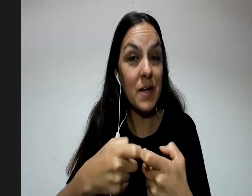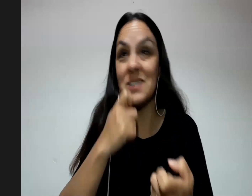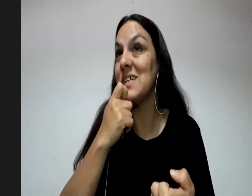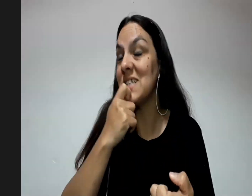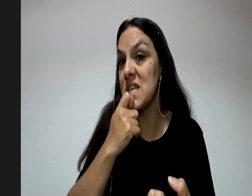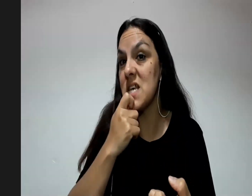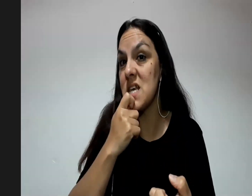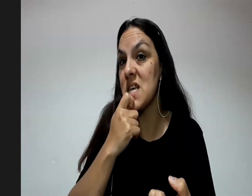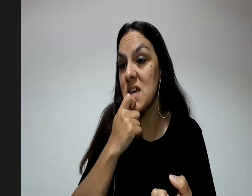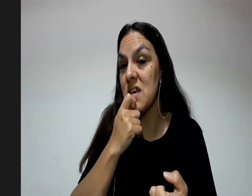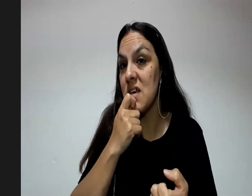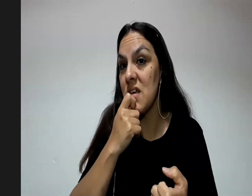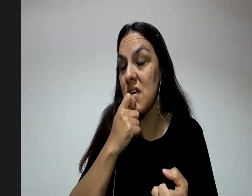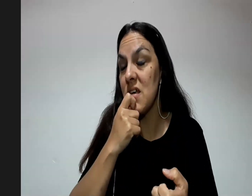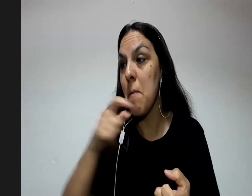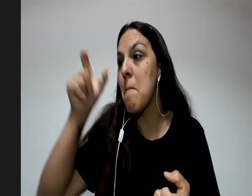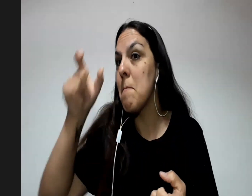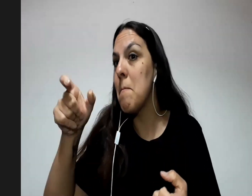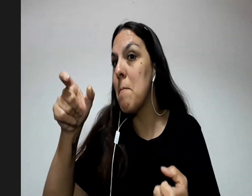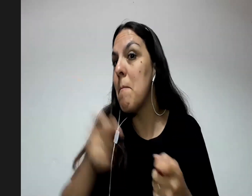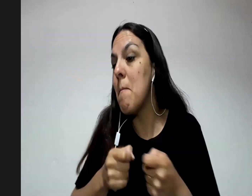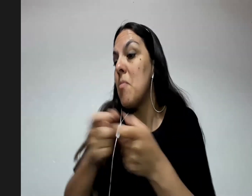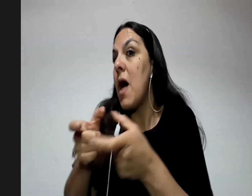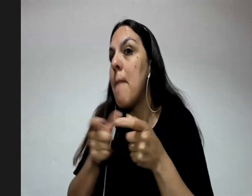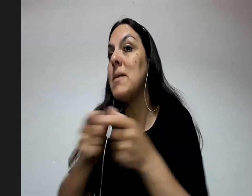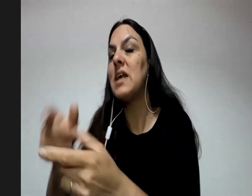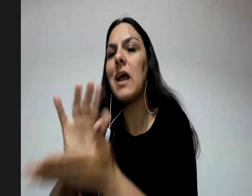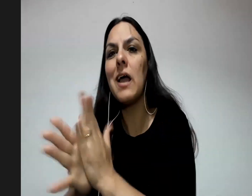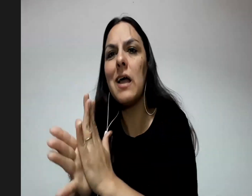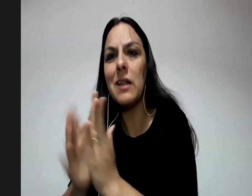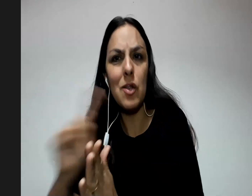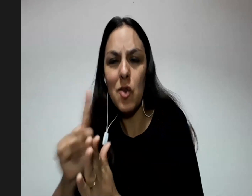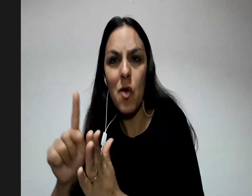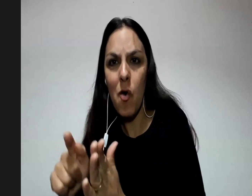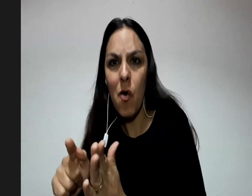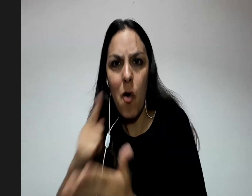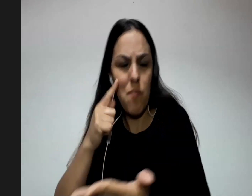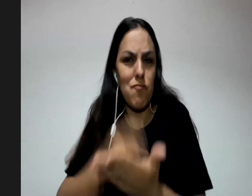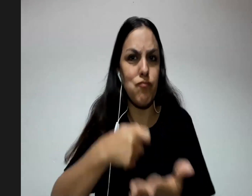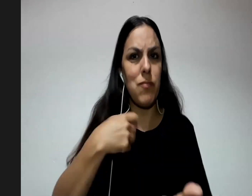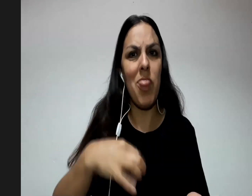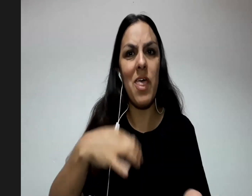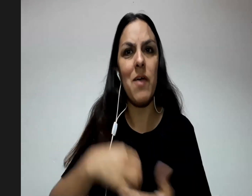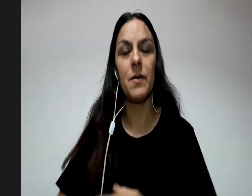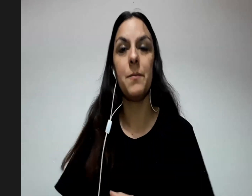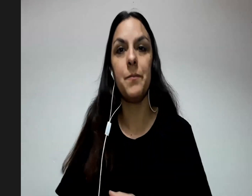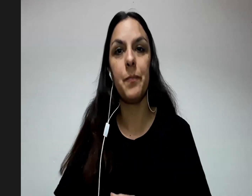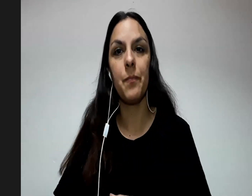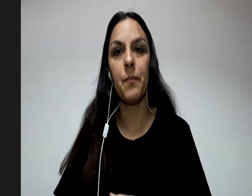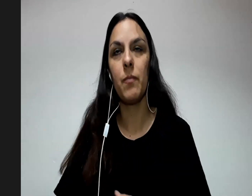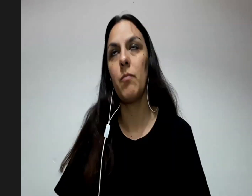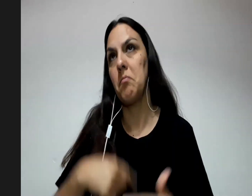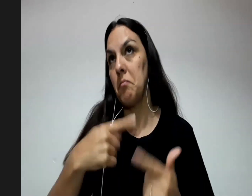negarse a la entrega del pasaje. Tenía una multa. Dos, no entregar